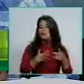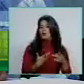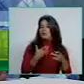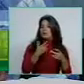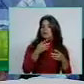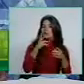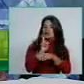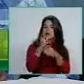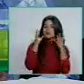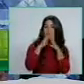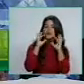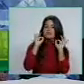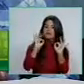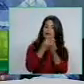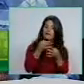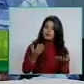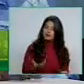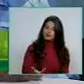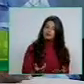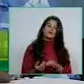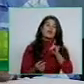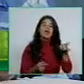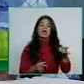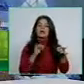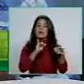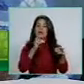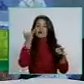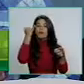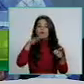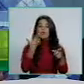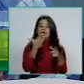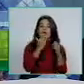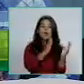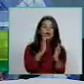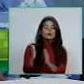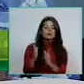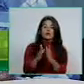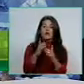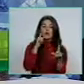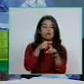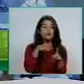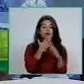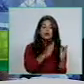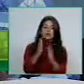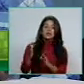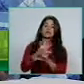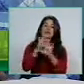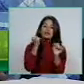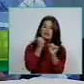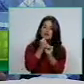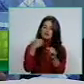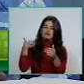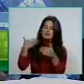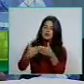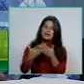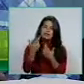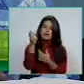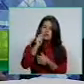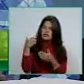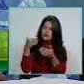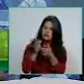está allí. Pues. Entonces, en función de eso, la idea es poder organizarlo. En función de eso estamos trabajando ya en este primer